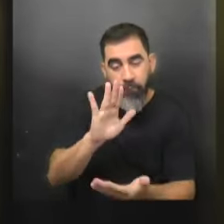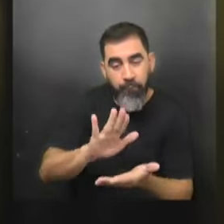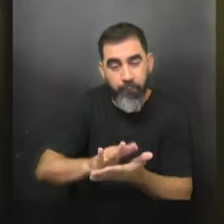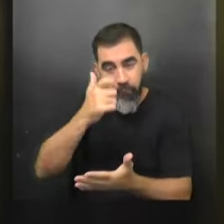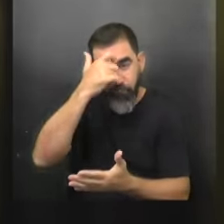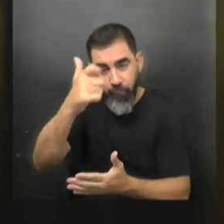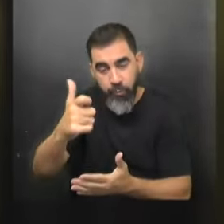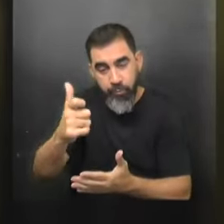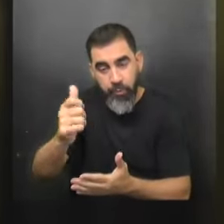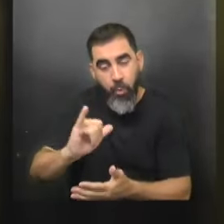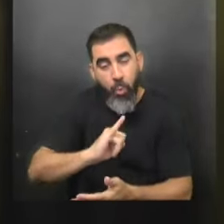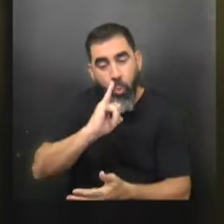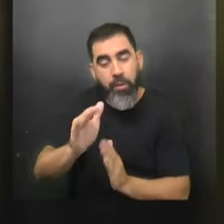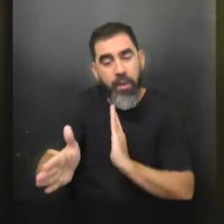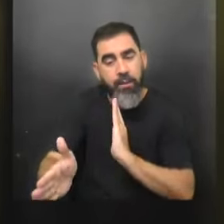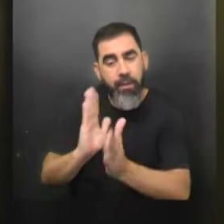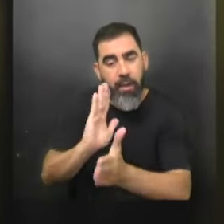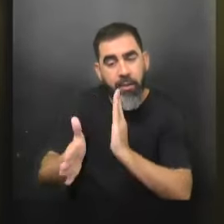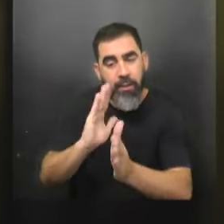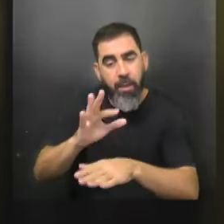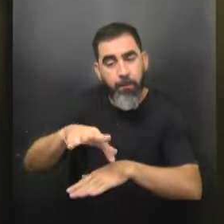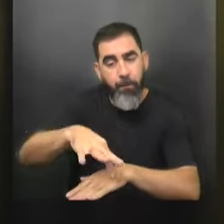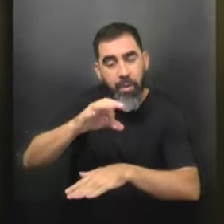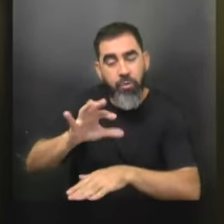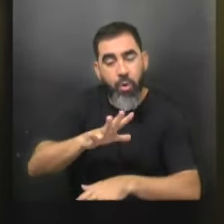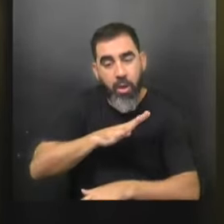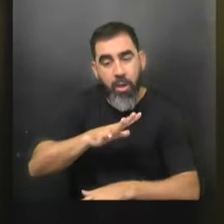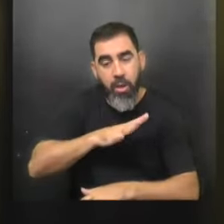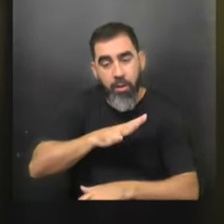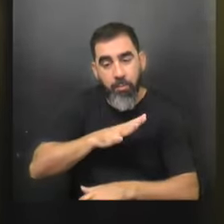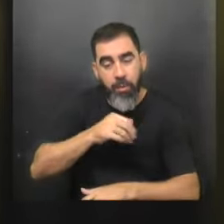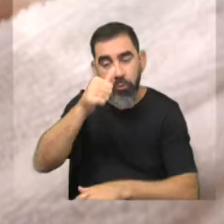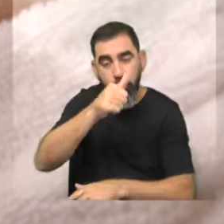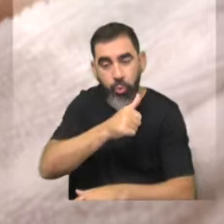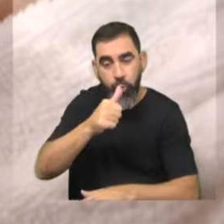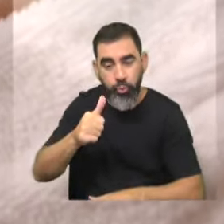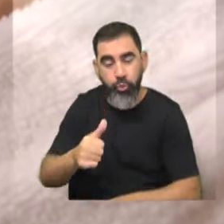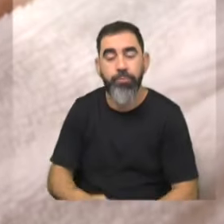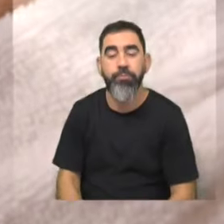Ciencia, les contamos los tratamientos dermatológicos que existen para combatirlo.